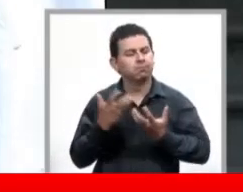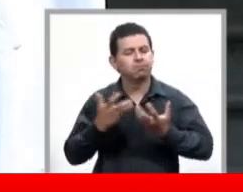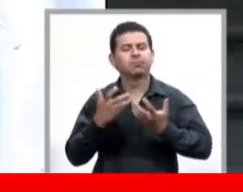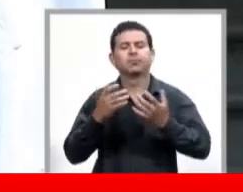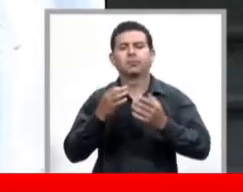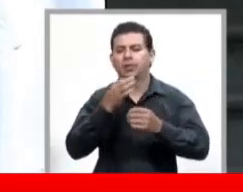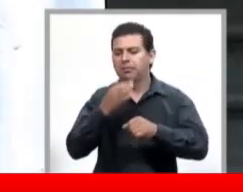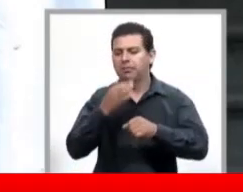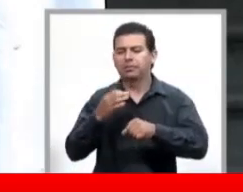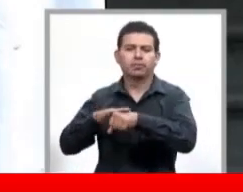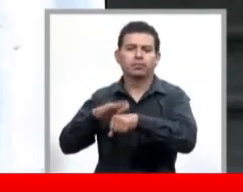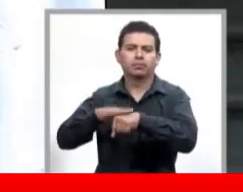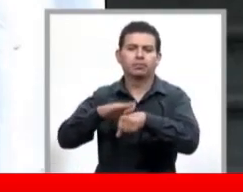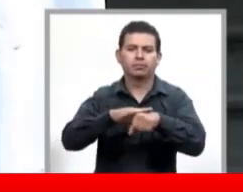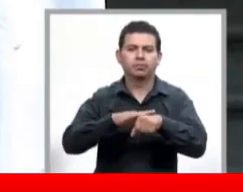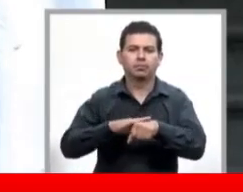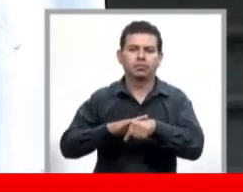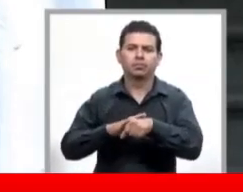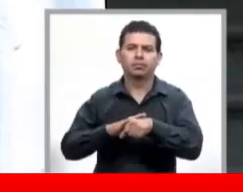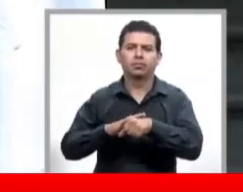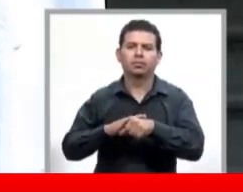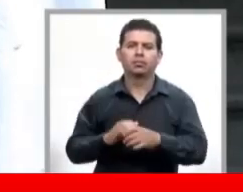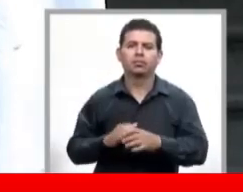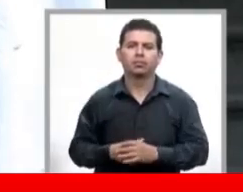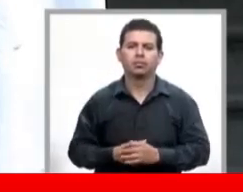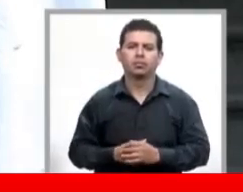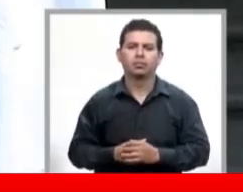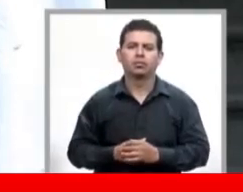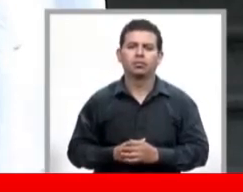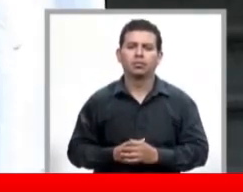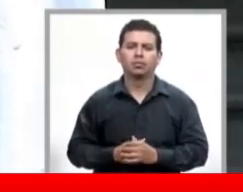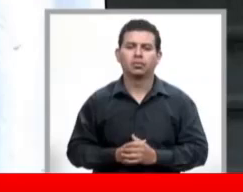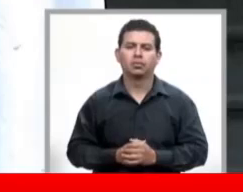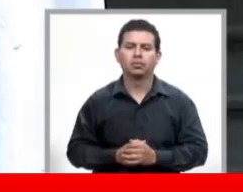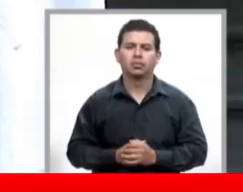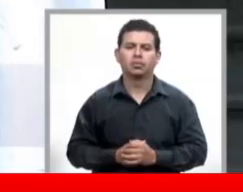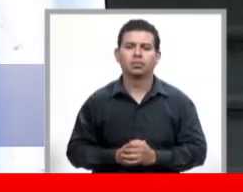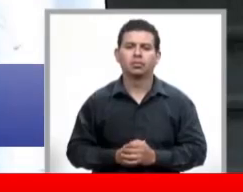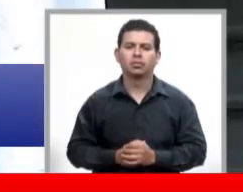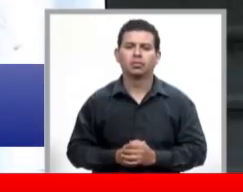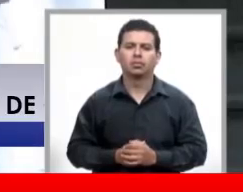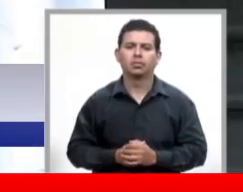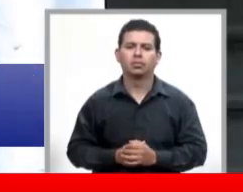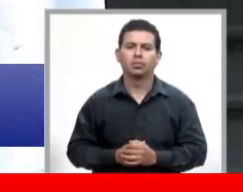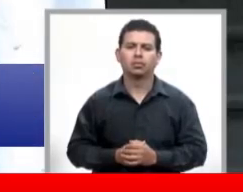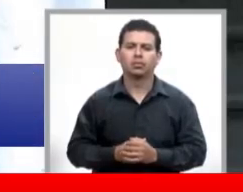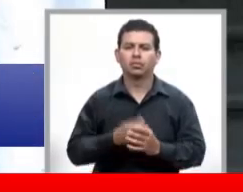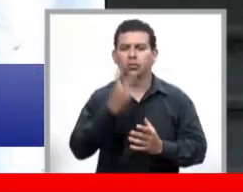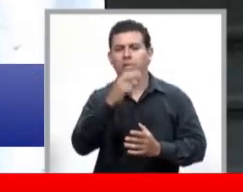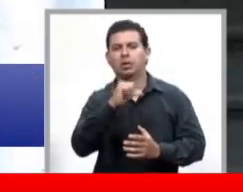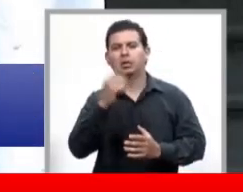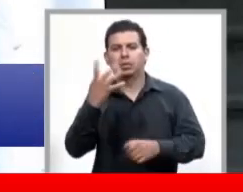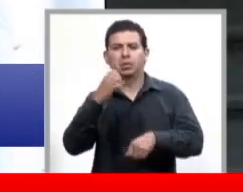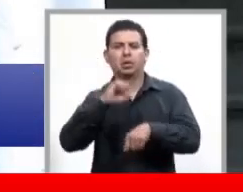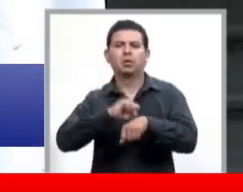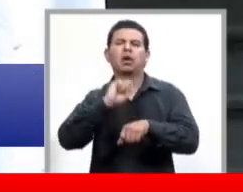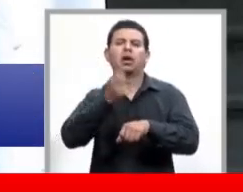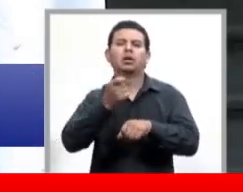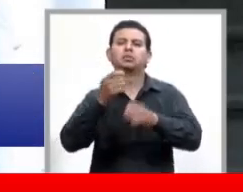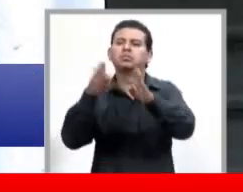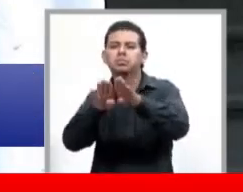Movilidad que desaparezcan por un tiempo definido. Estamos hablando de 2 a 4 semanas, que